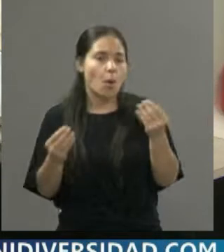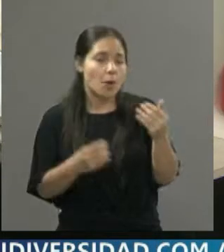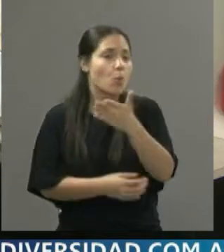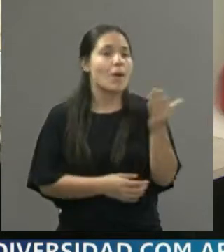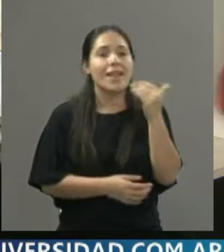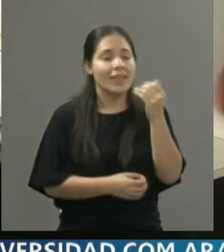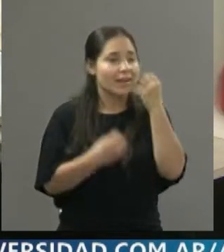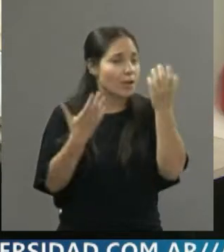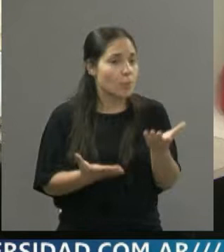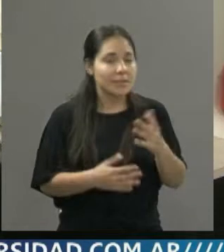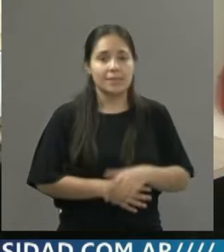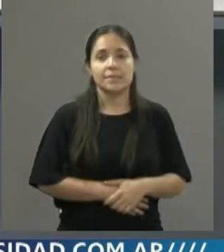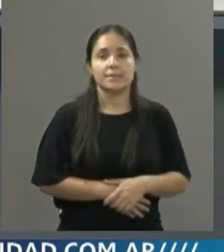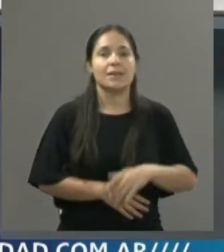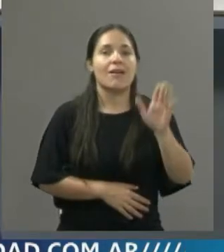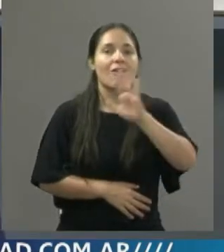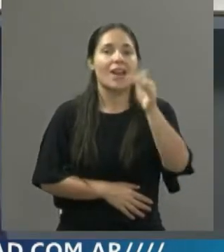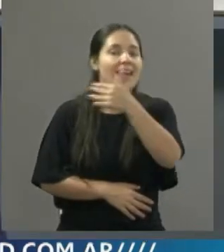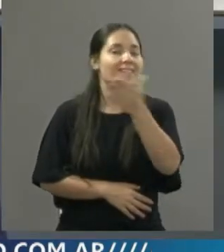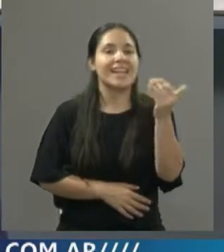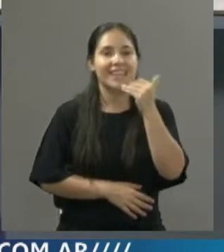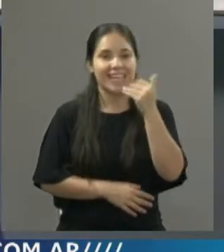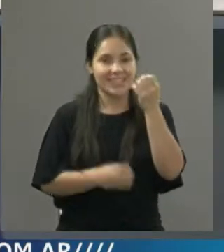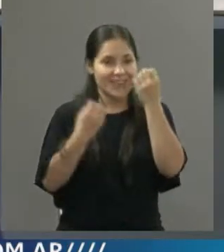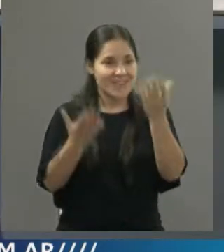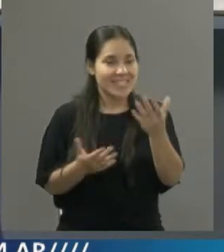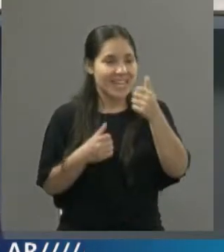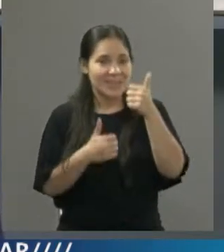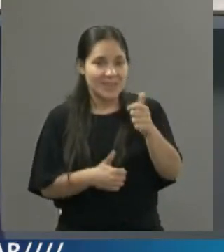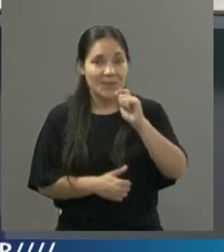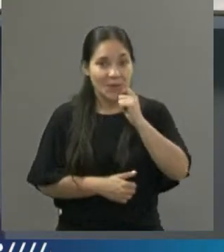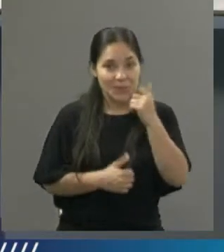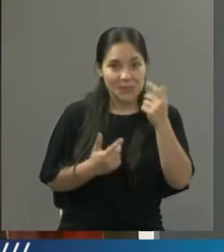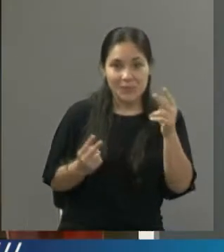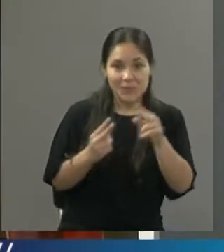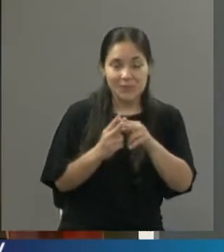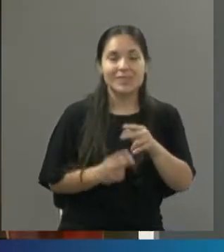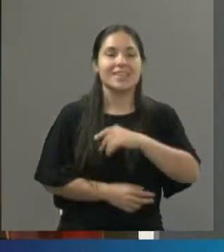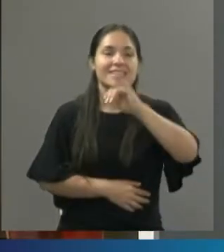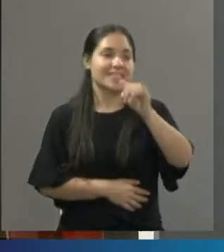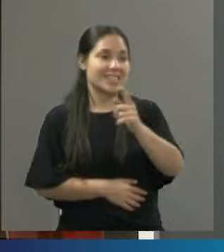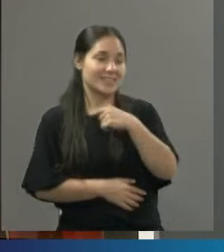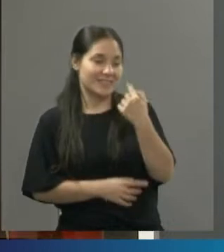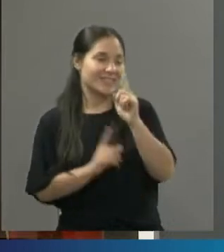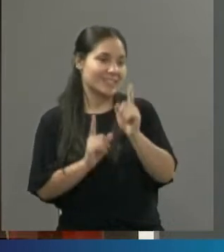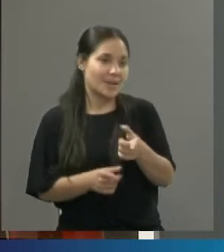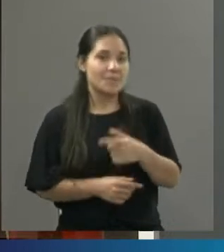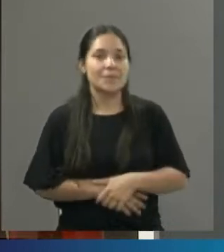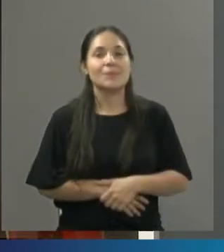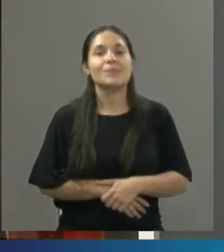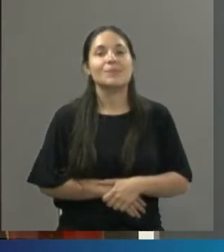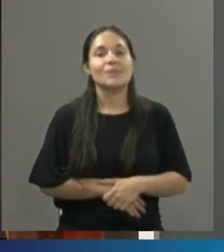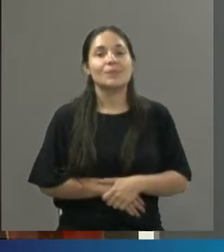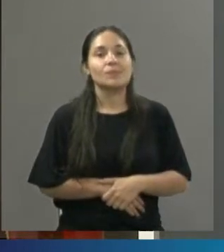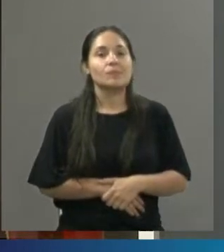Bianca, buenas tardes, ¿cómo estás? Buenas tardes, ¿cómo están? Claudia, Fausto, un gusto. Igualmente un gusto para nosotros. Bueno, ¿qué es